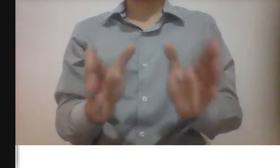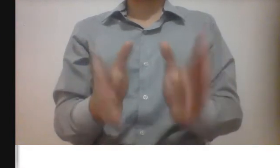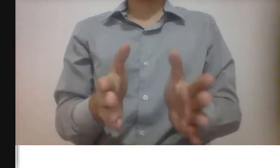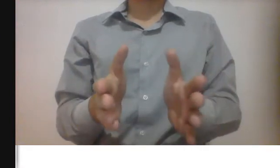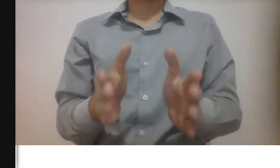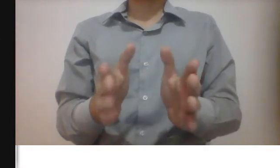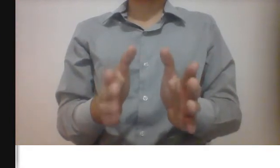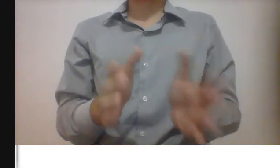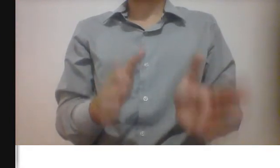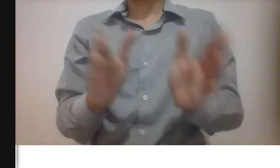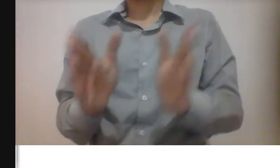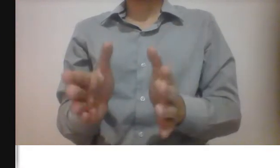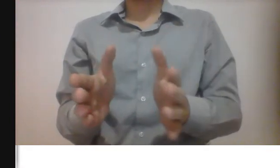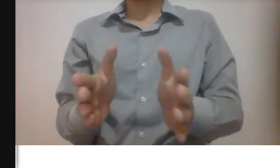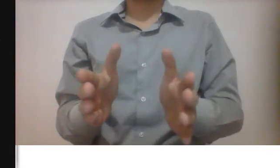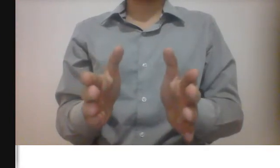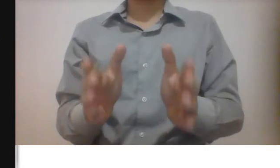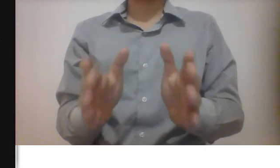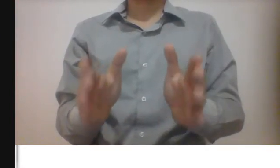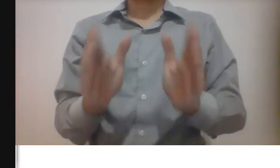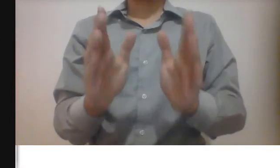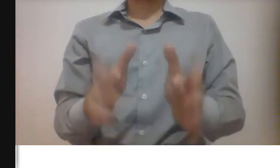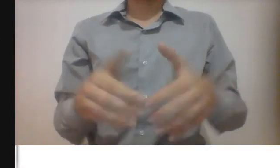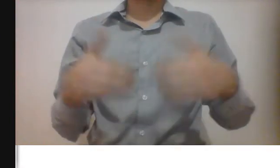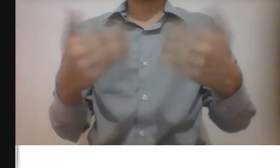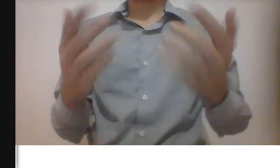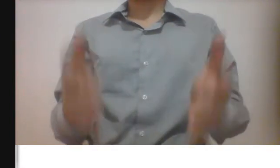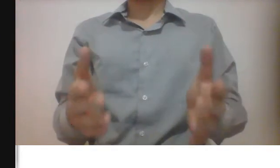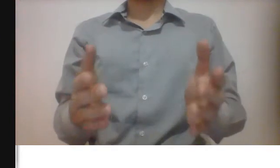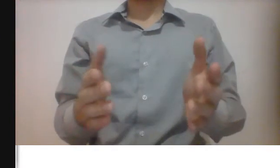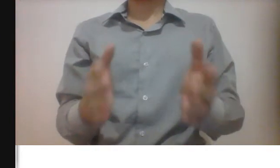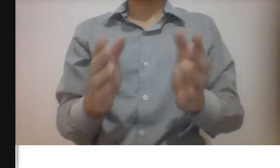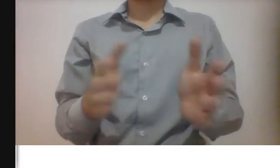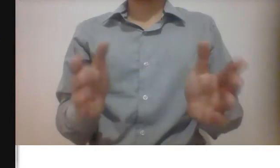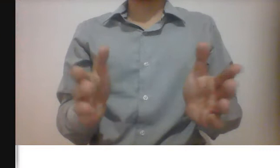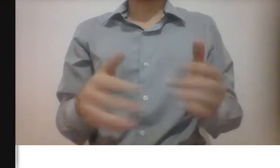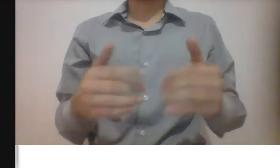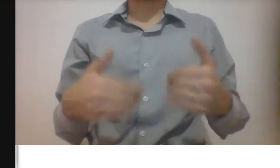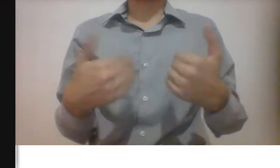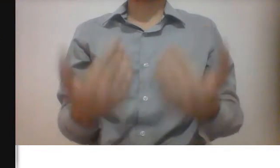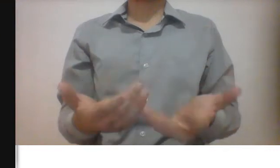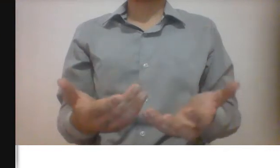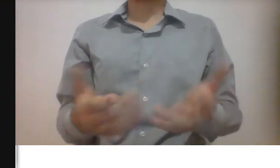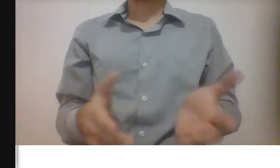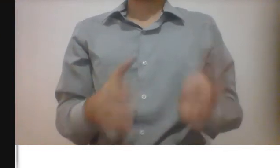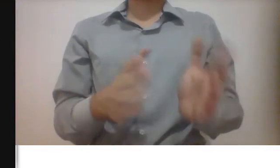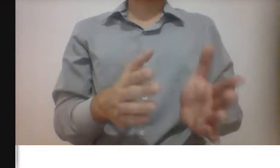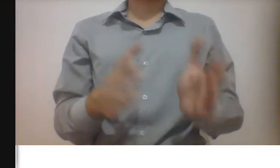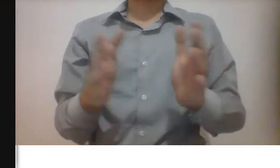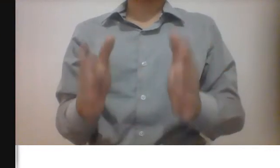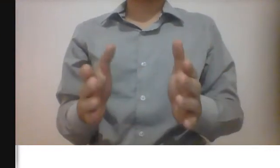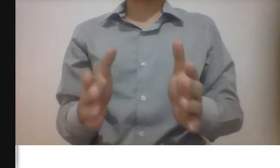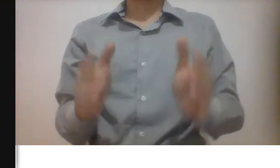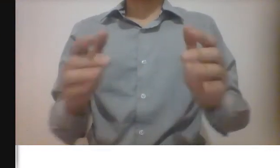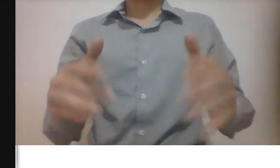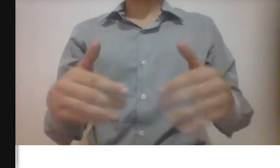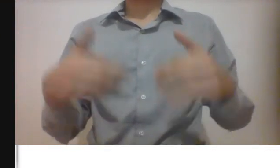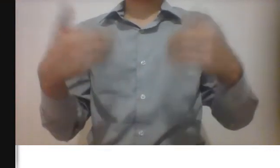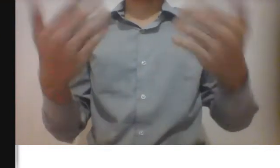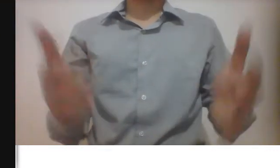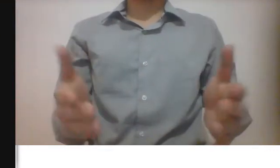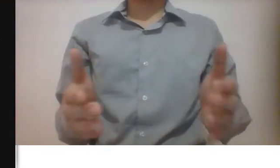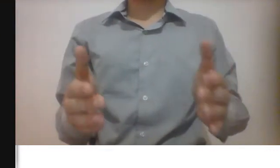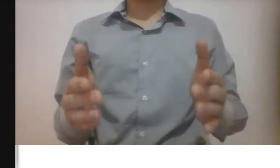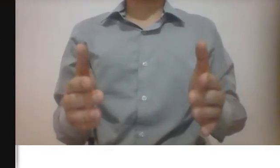eso, y las imágenes incluso ustedes las podrán ver, ahí se encuentra la dirección y se darán cuenta que esto es una mansión que, bueno, al fin y al cabo, si